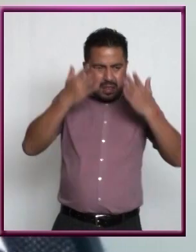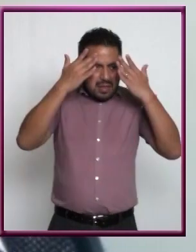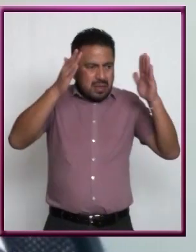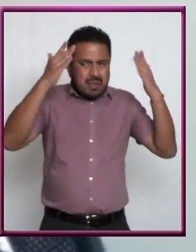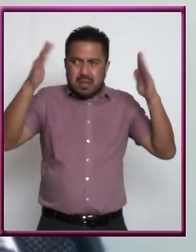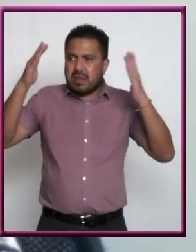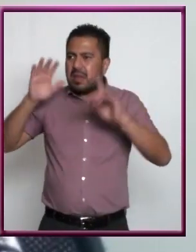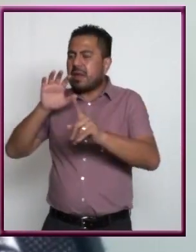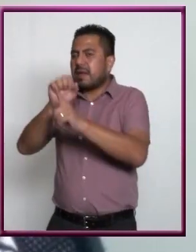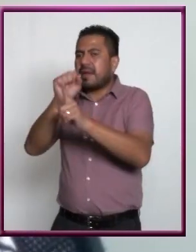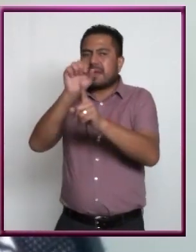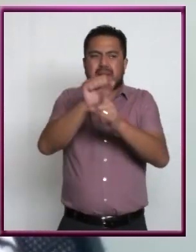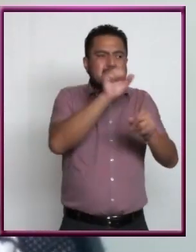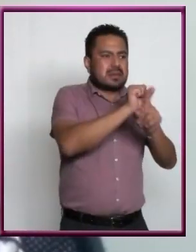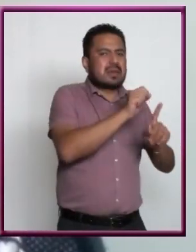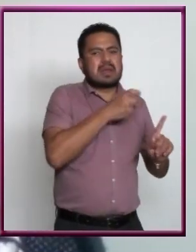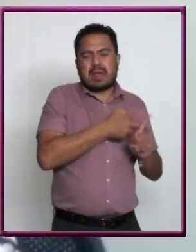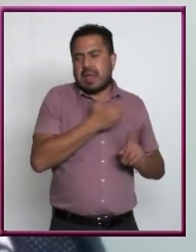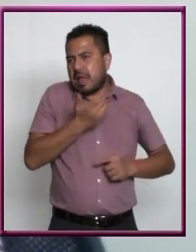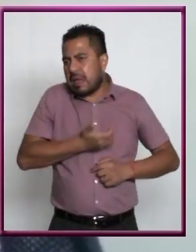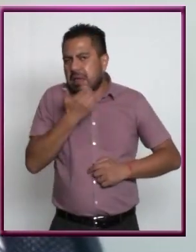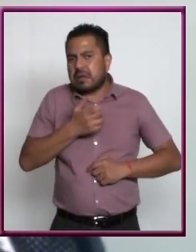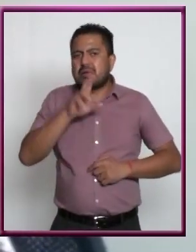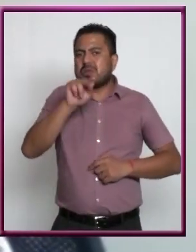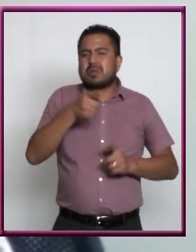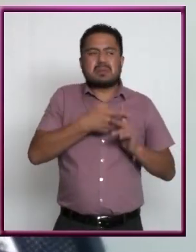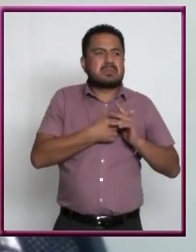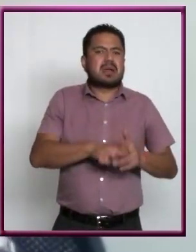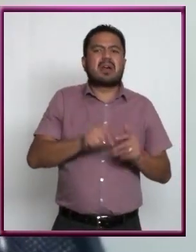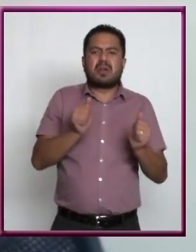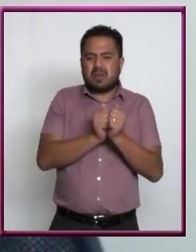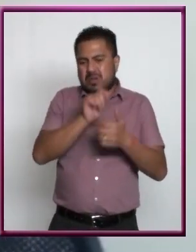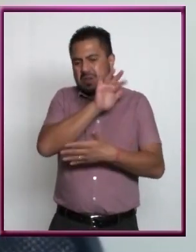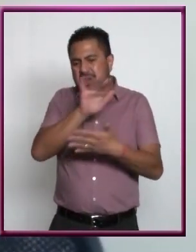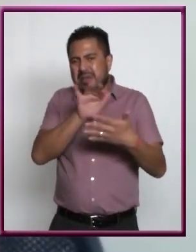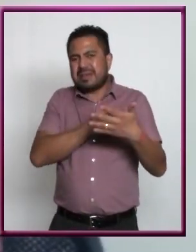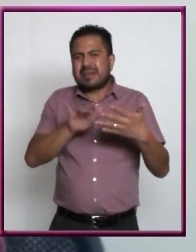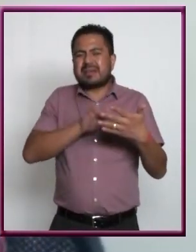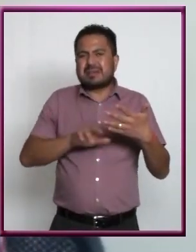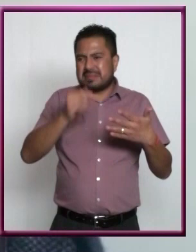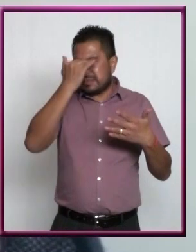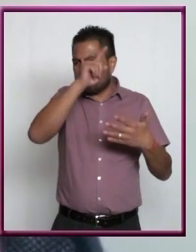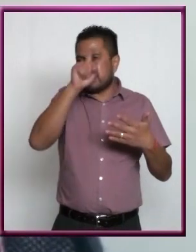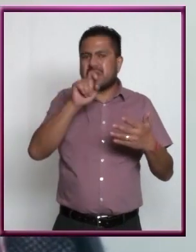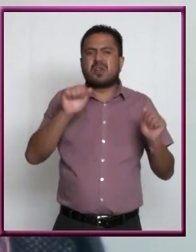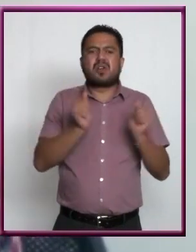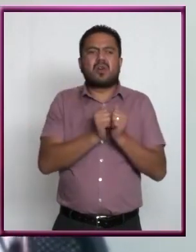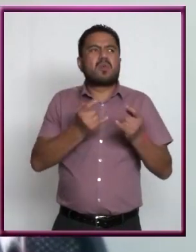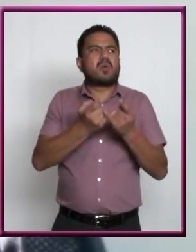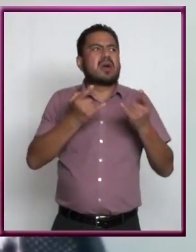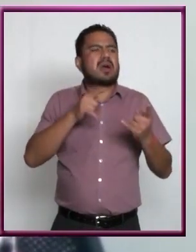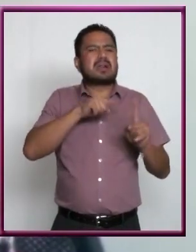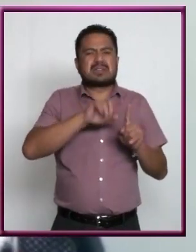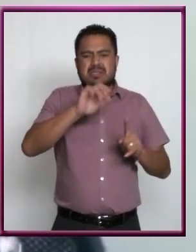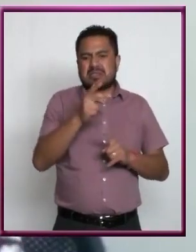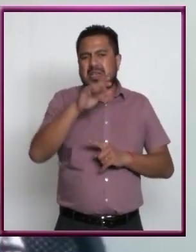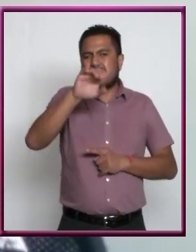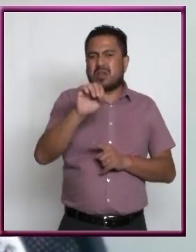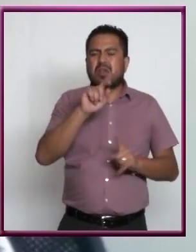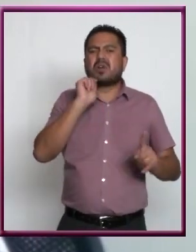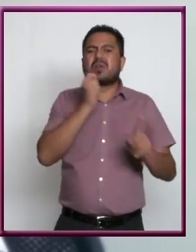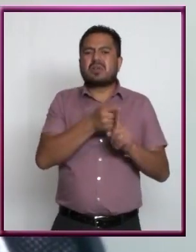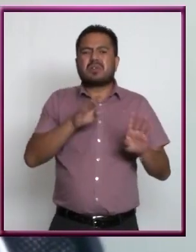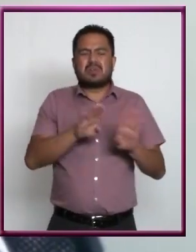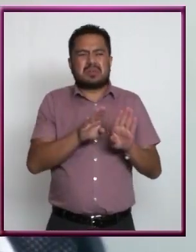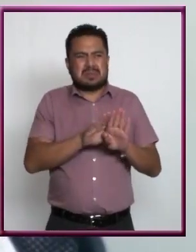llegar a adoptar ese hábito, porque si uno empieza a leer, no sé, con los cuentos de Chekhov, pues a lo mejor se frustra,